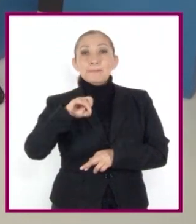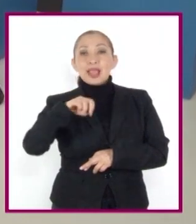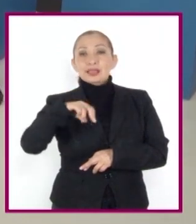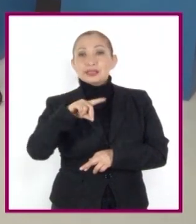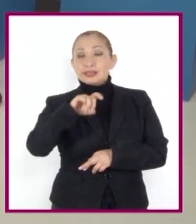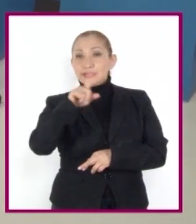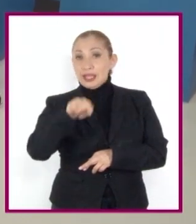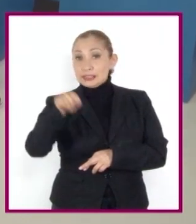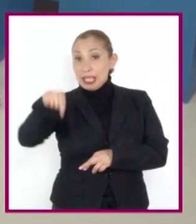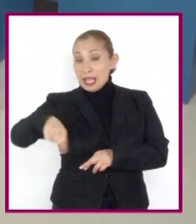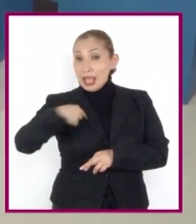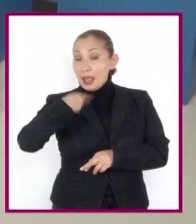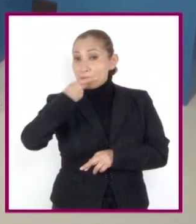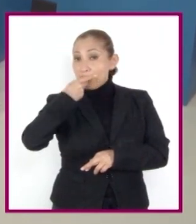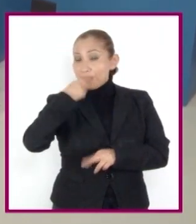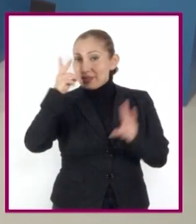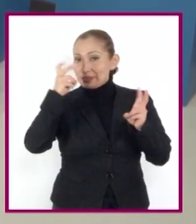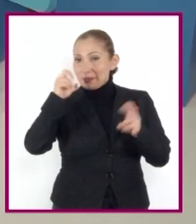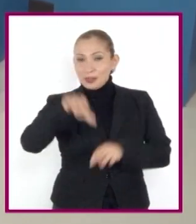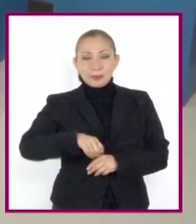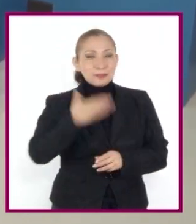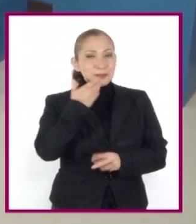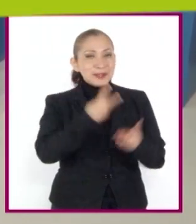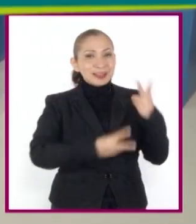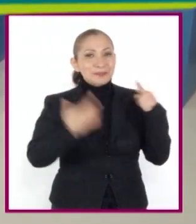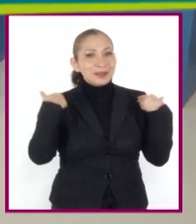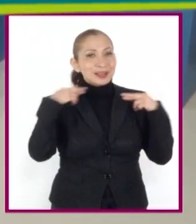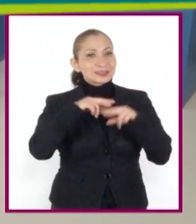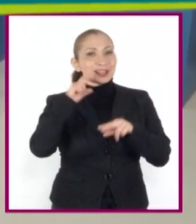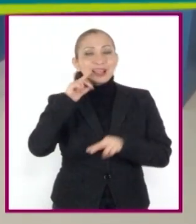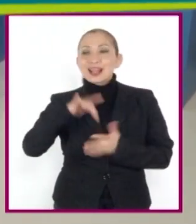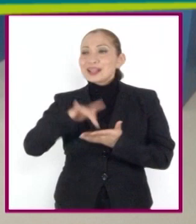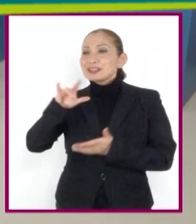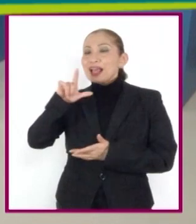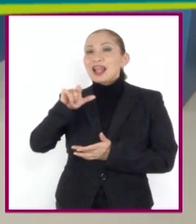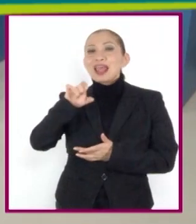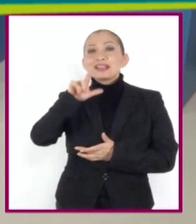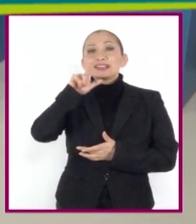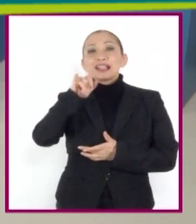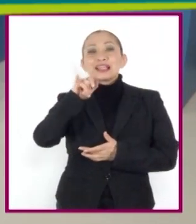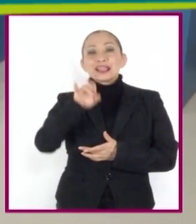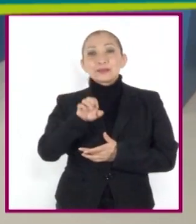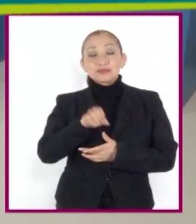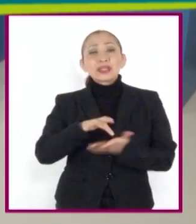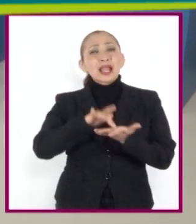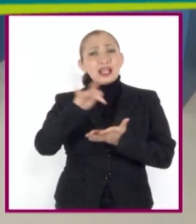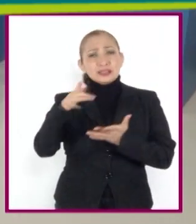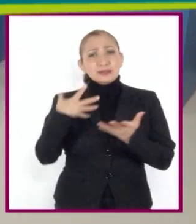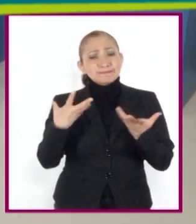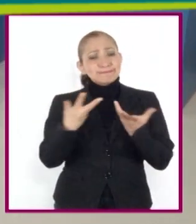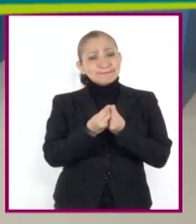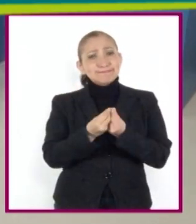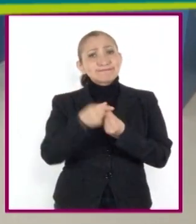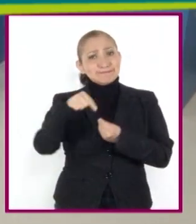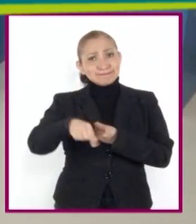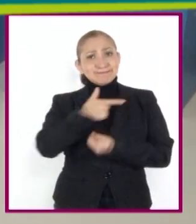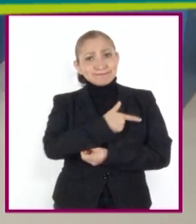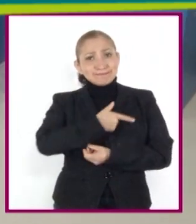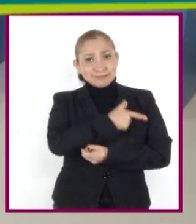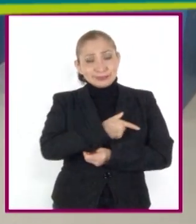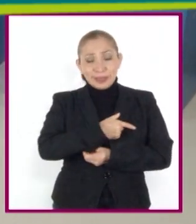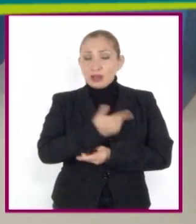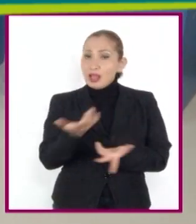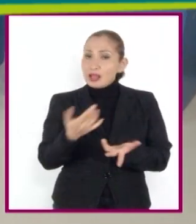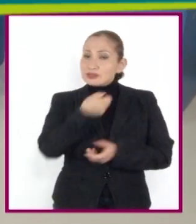el desarrollo del tema del día de hoy. Bienvenida, maestra. Gracias, Leslie. Me da mucho gusto poder participar en esta sesión. Les envío un